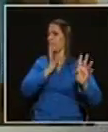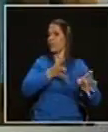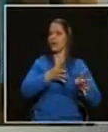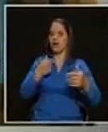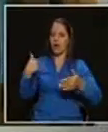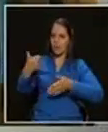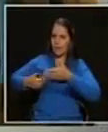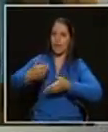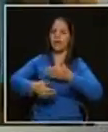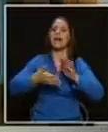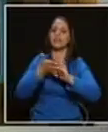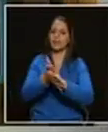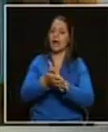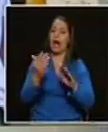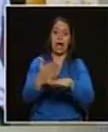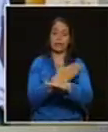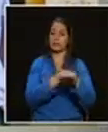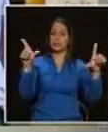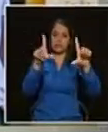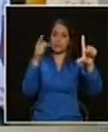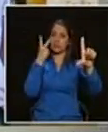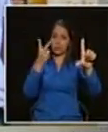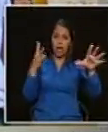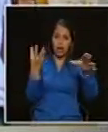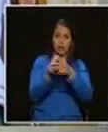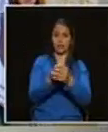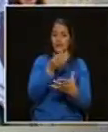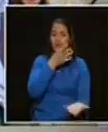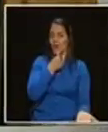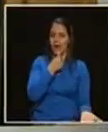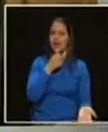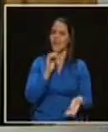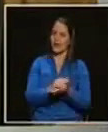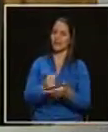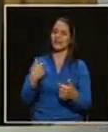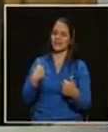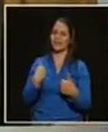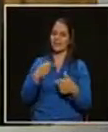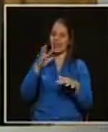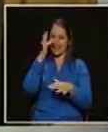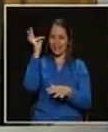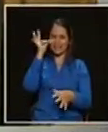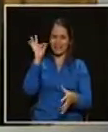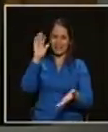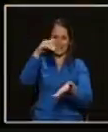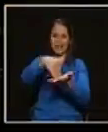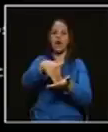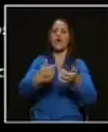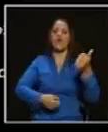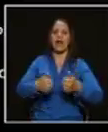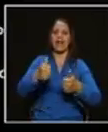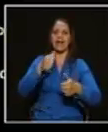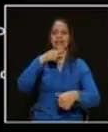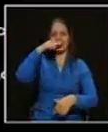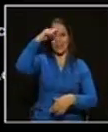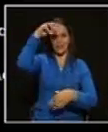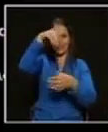referentes al consumo de los medios de comunicación. Para conocer este proceso más de cerca, visitamos el colegio CIESOR.